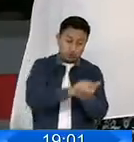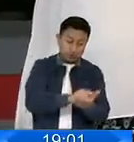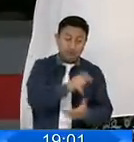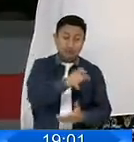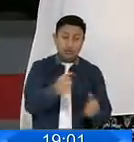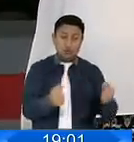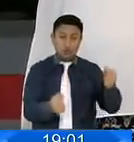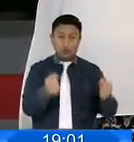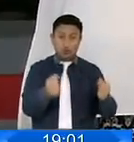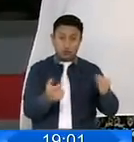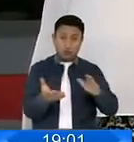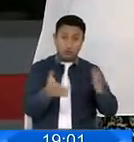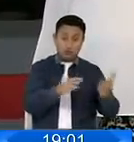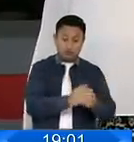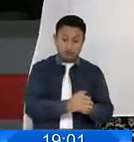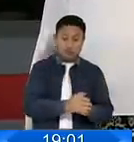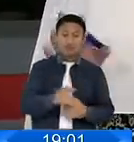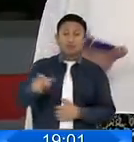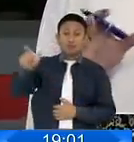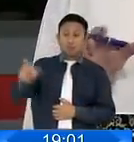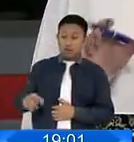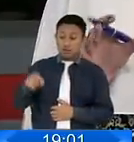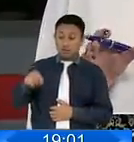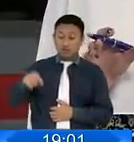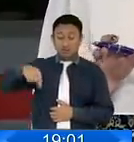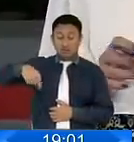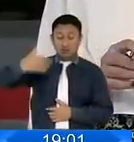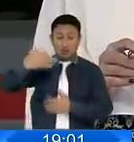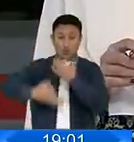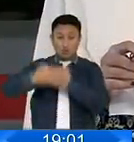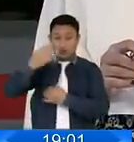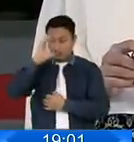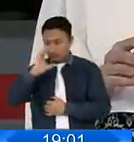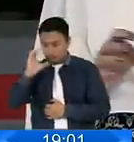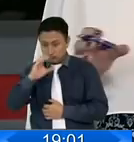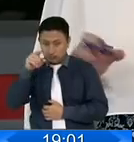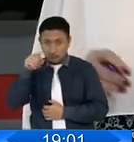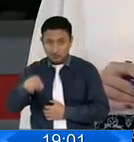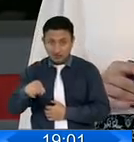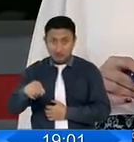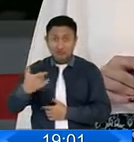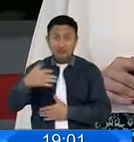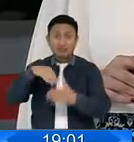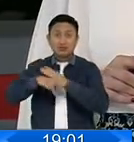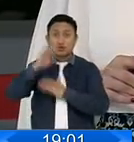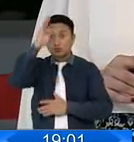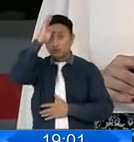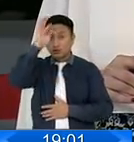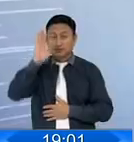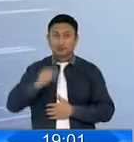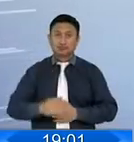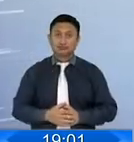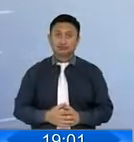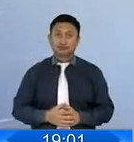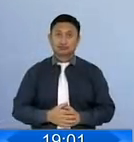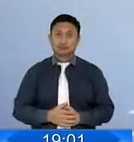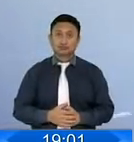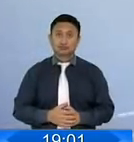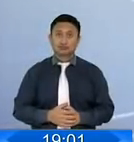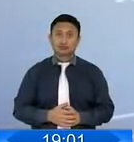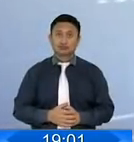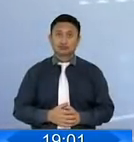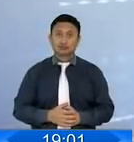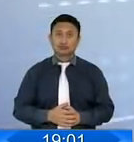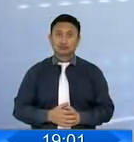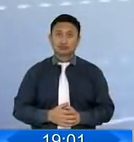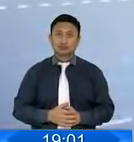los ocupantes, que era buscado por la justicia ecuatoriana, está hospitalizado. Alguien por servicio que se comunica urgentemente